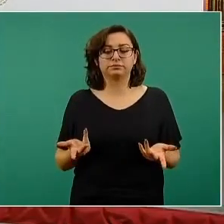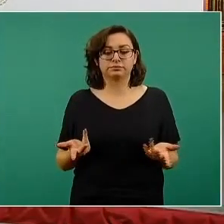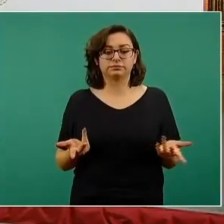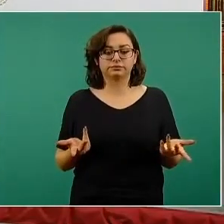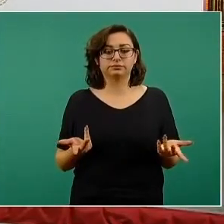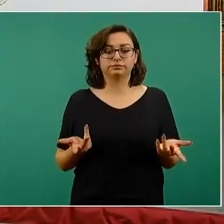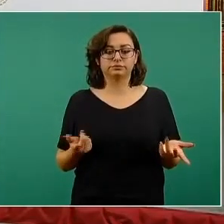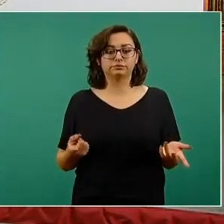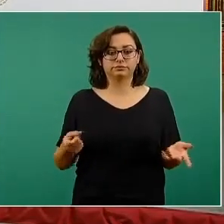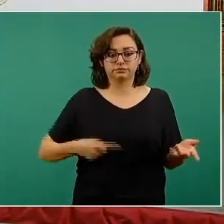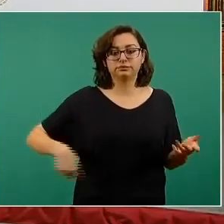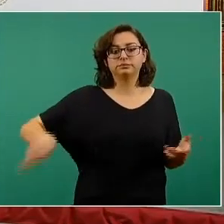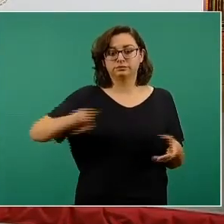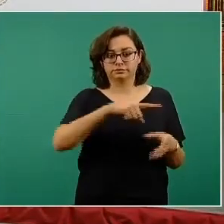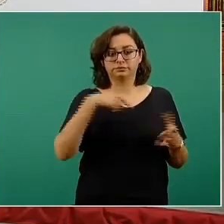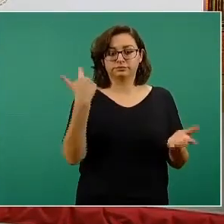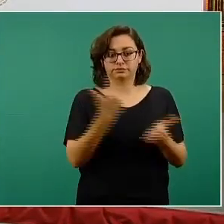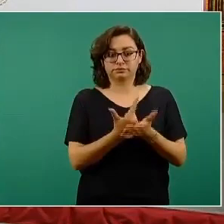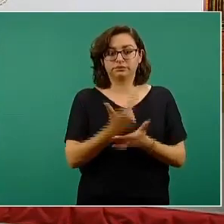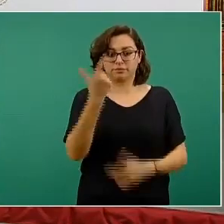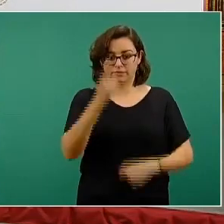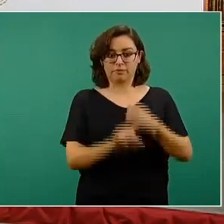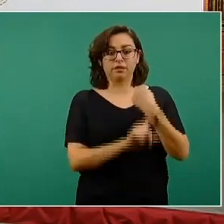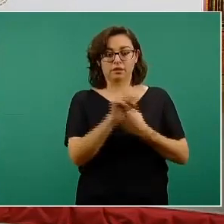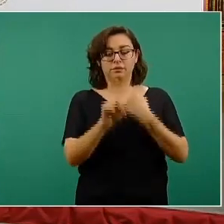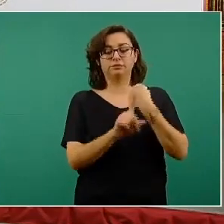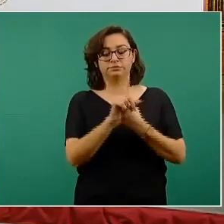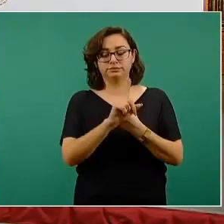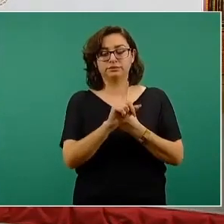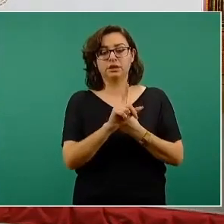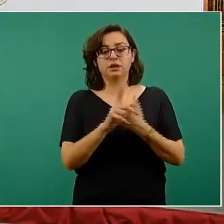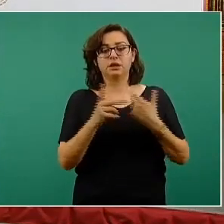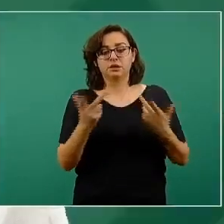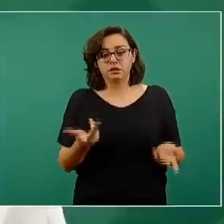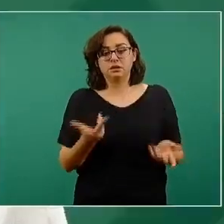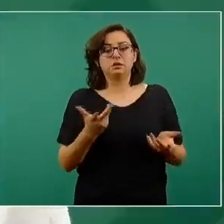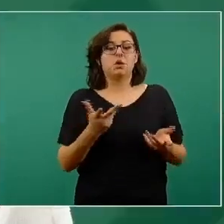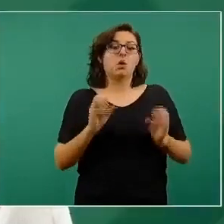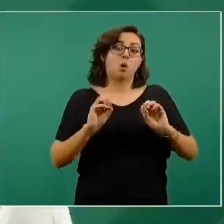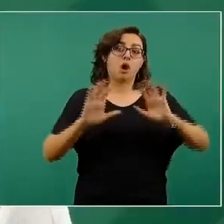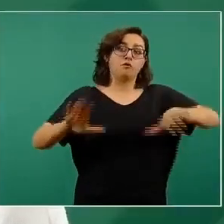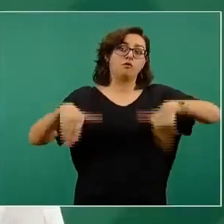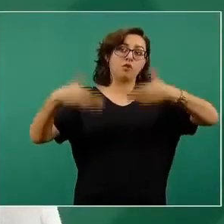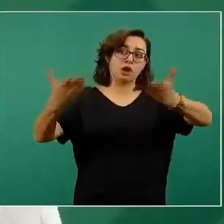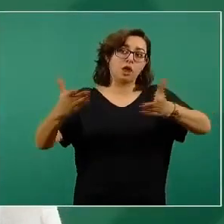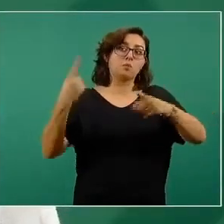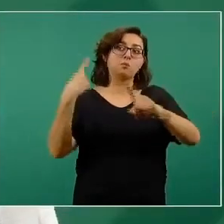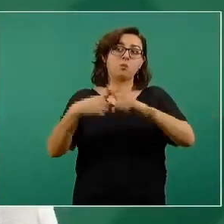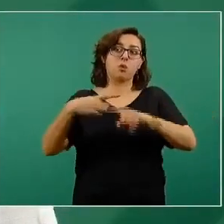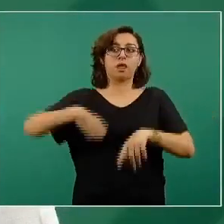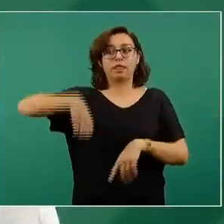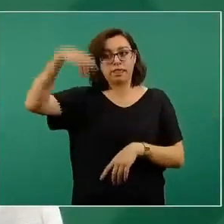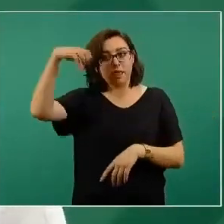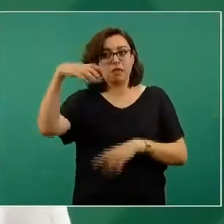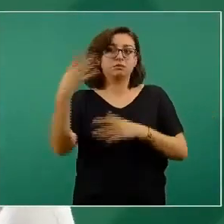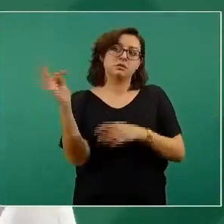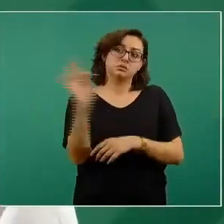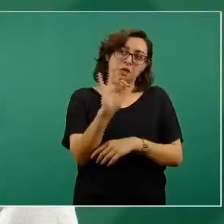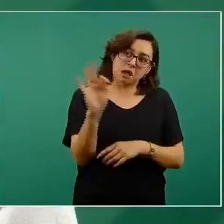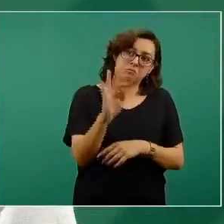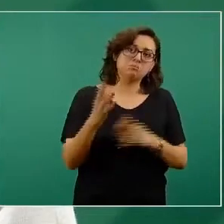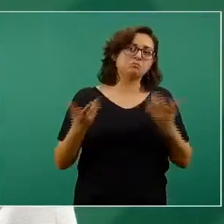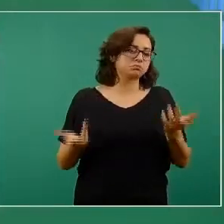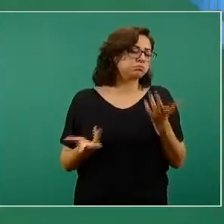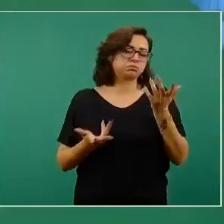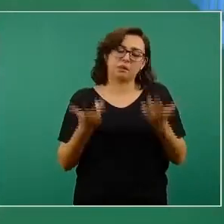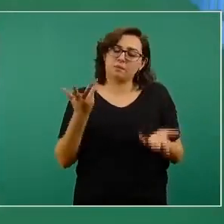de alto riesgo clínico o fuera, cuando les corresponda por edad o por otro de los criterios, entonces esa